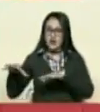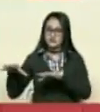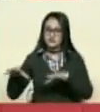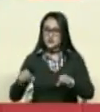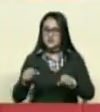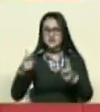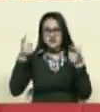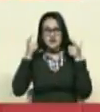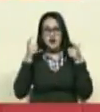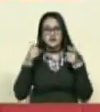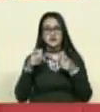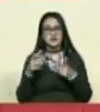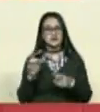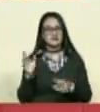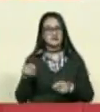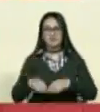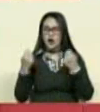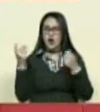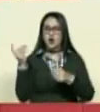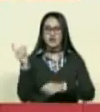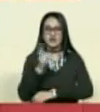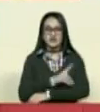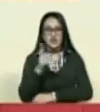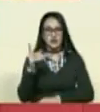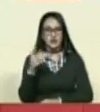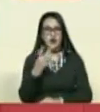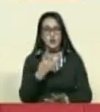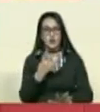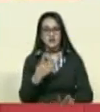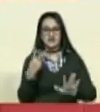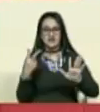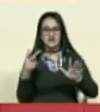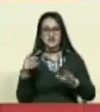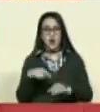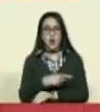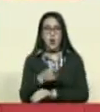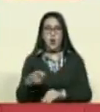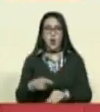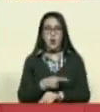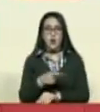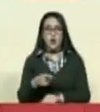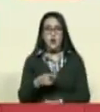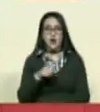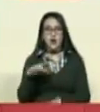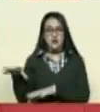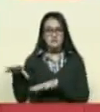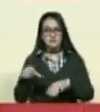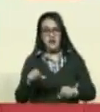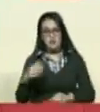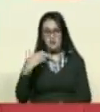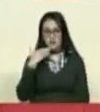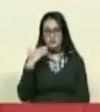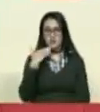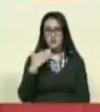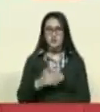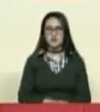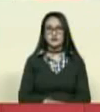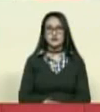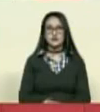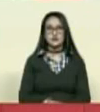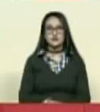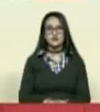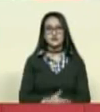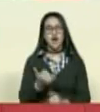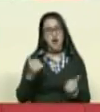derrotar la dictadura de 47 horas que pretendió instaurar en el país el imperialismo norteamericano. Vayamos